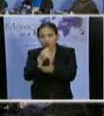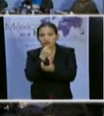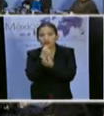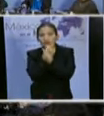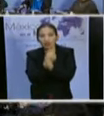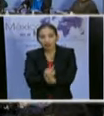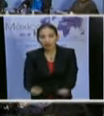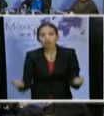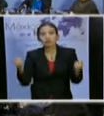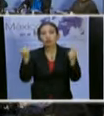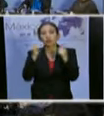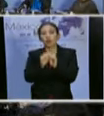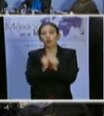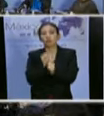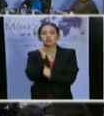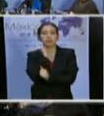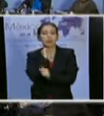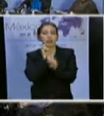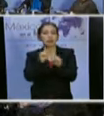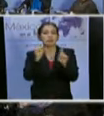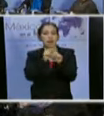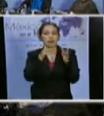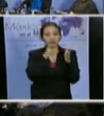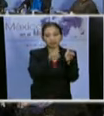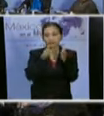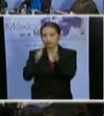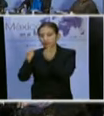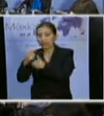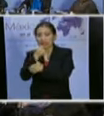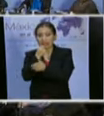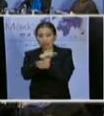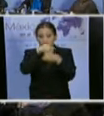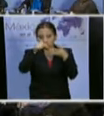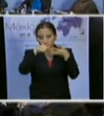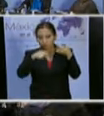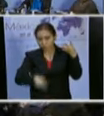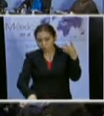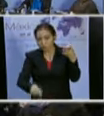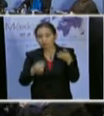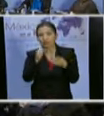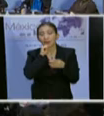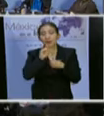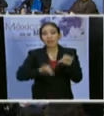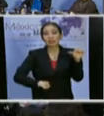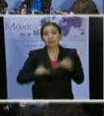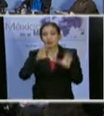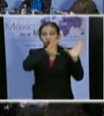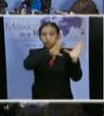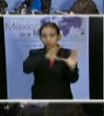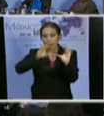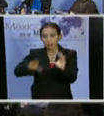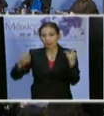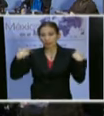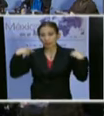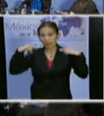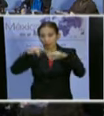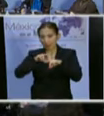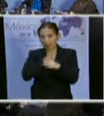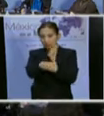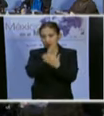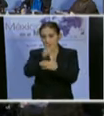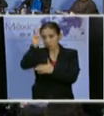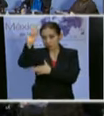Niñez, con los senadores en diversas líneas relacionadas con la infancia. Realizó actividades de enseñanza académica